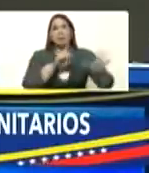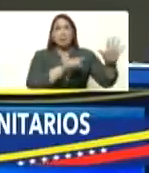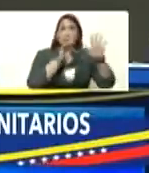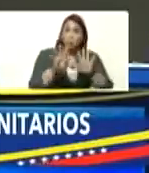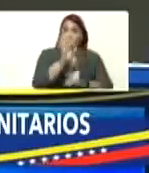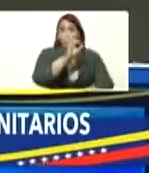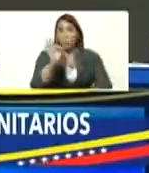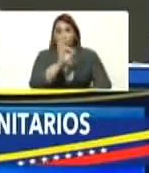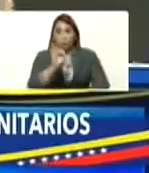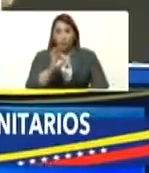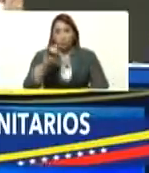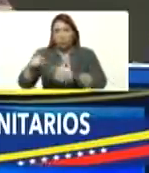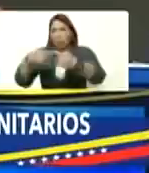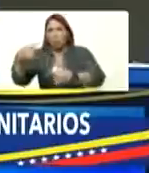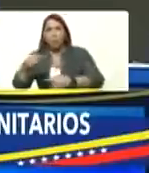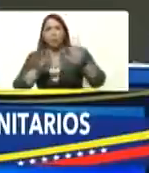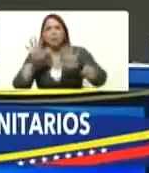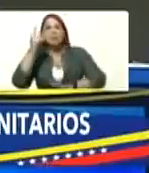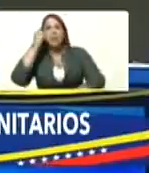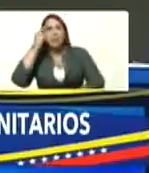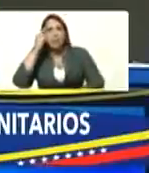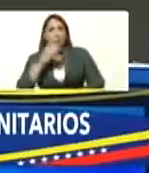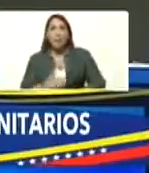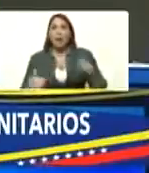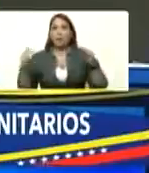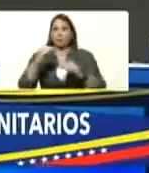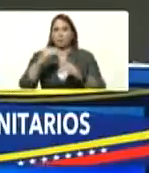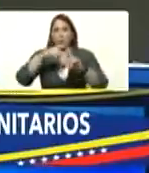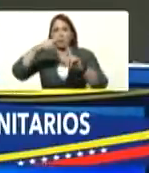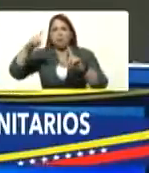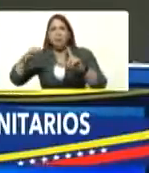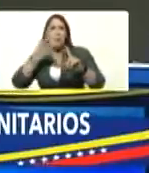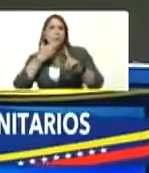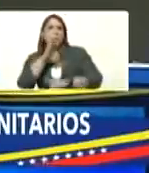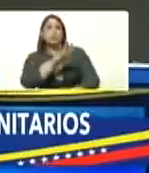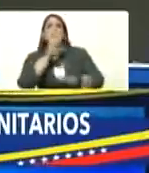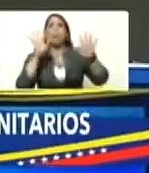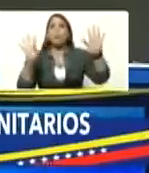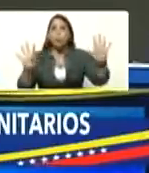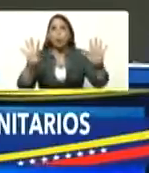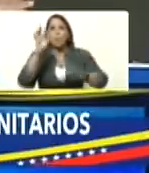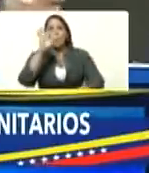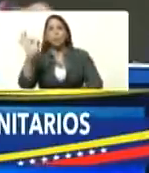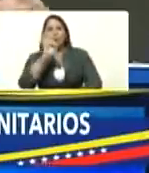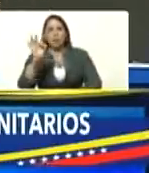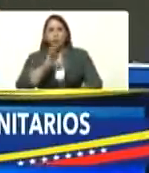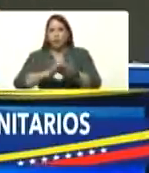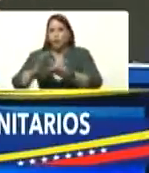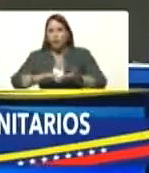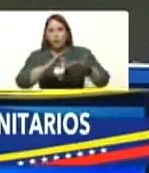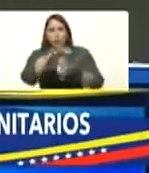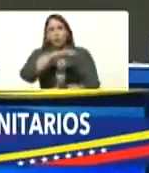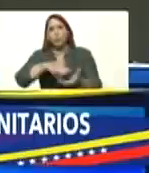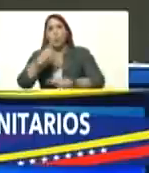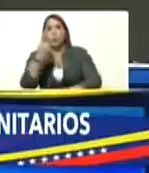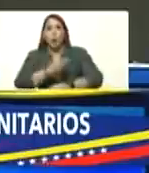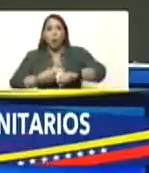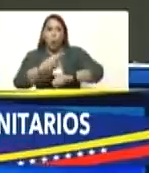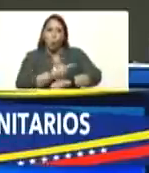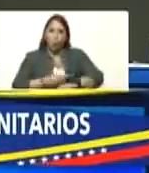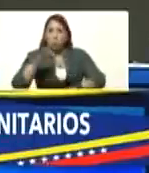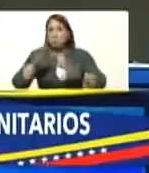el servicio cada 15 días máximo. En electricidad, el 59% se solventan las averías en 1 hora